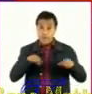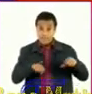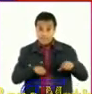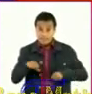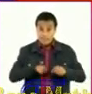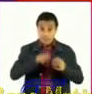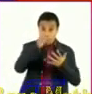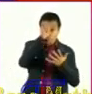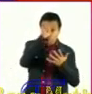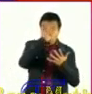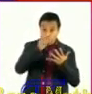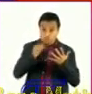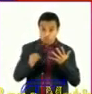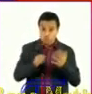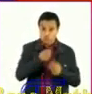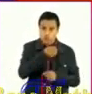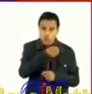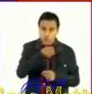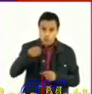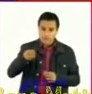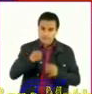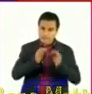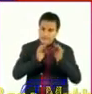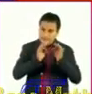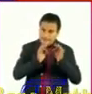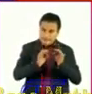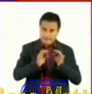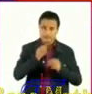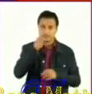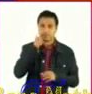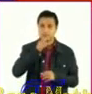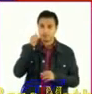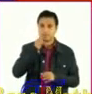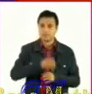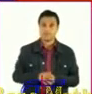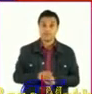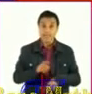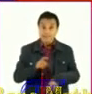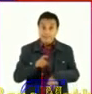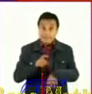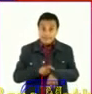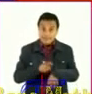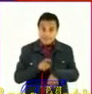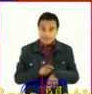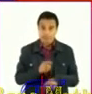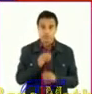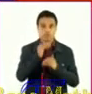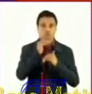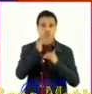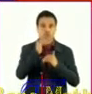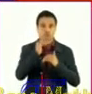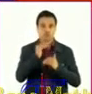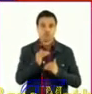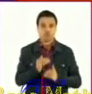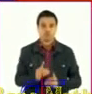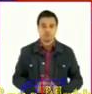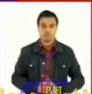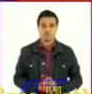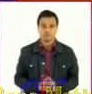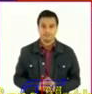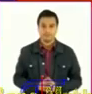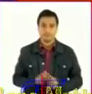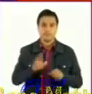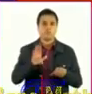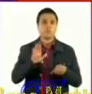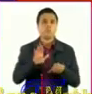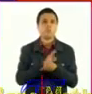vayan ordenadas y relacionadas entre sí y que los tiempos sean los más ajustados a la realidad, porque